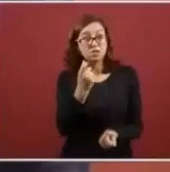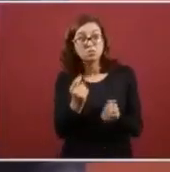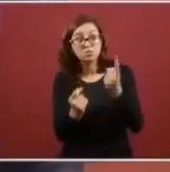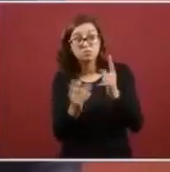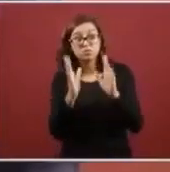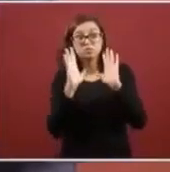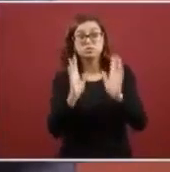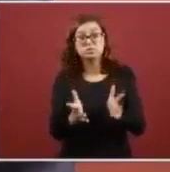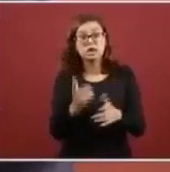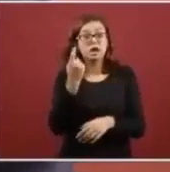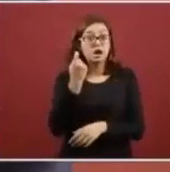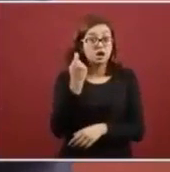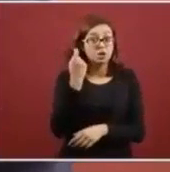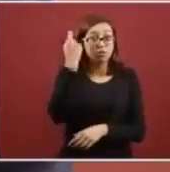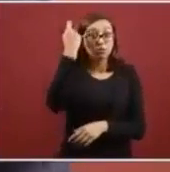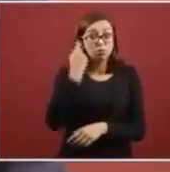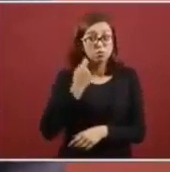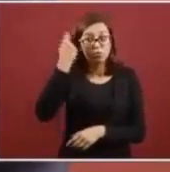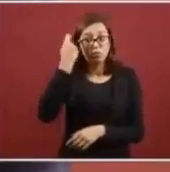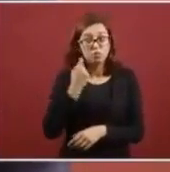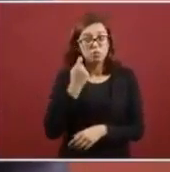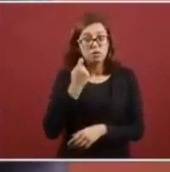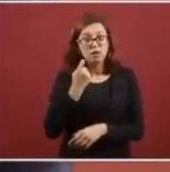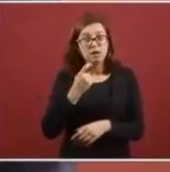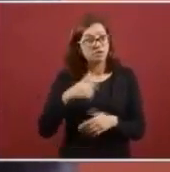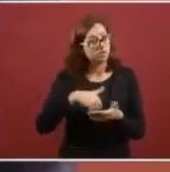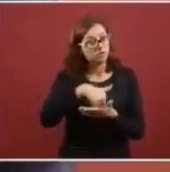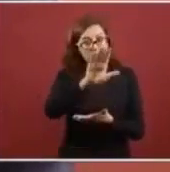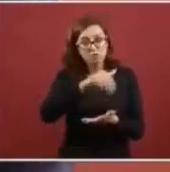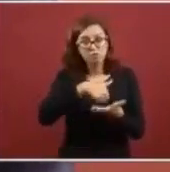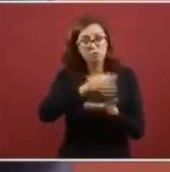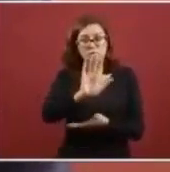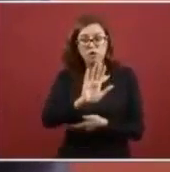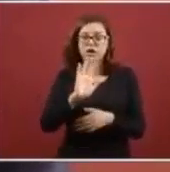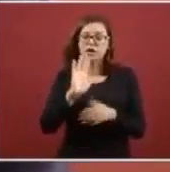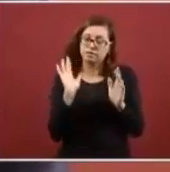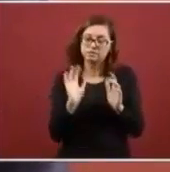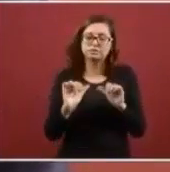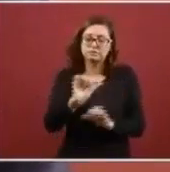a renovar cuando menos estos dos órganos,